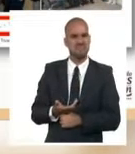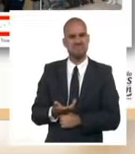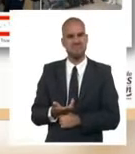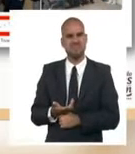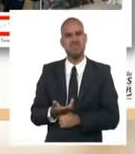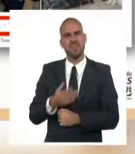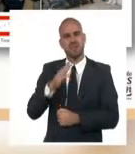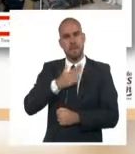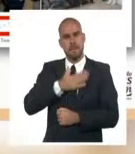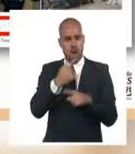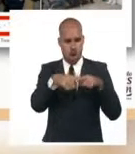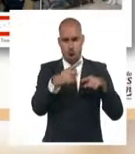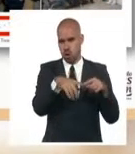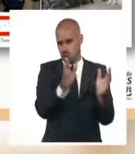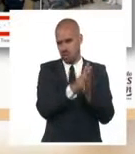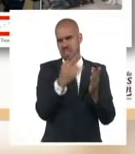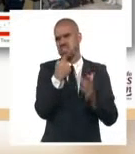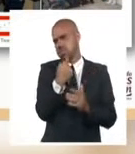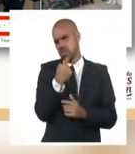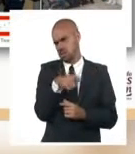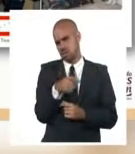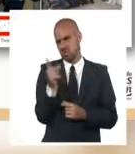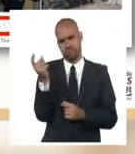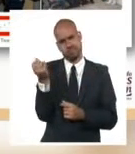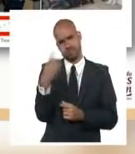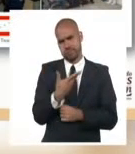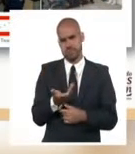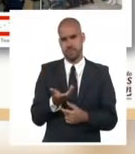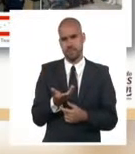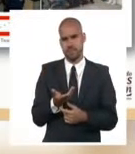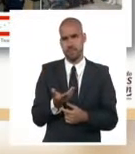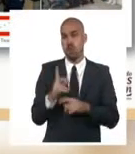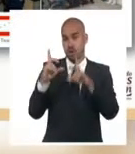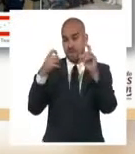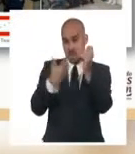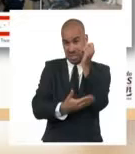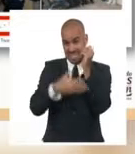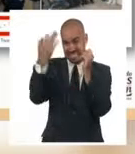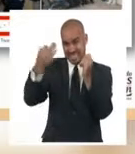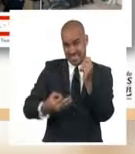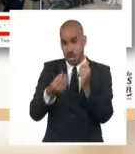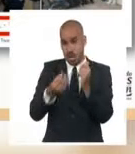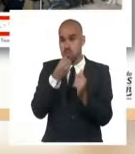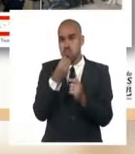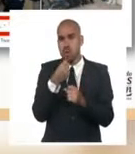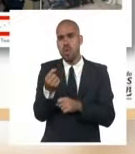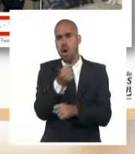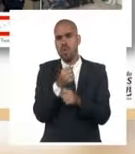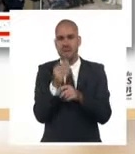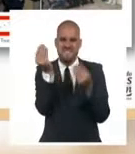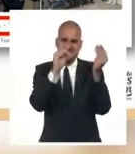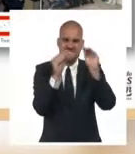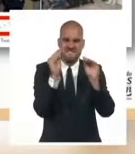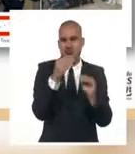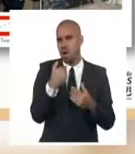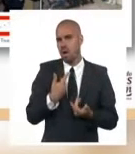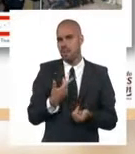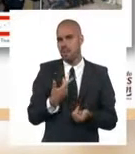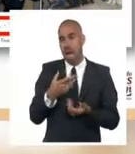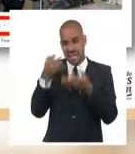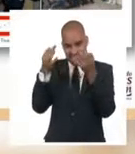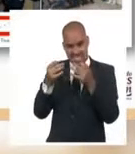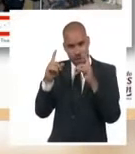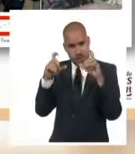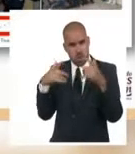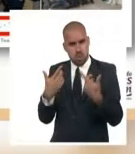agencia AFP. La foto real que usaron para el fotomontaje fue tomada de una